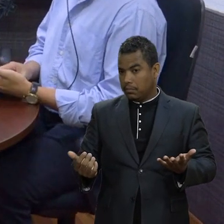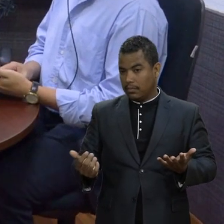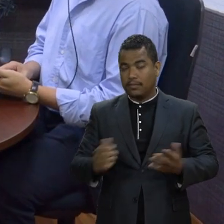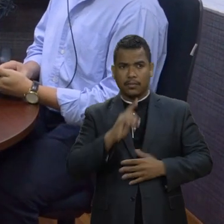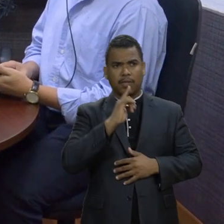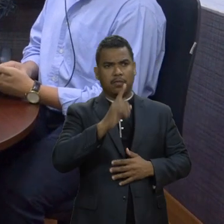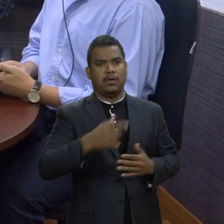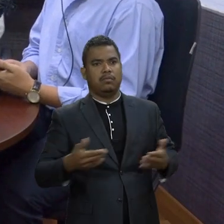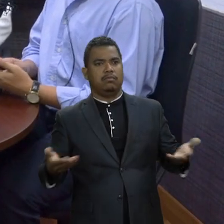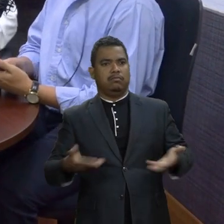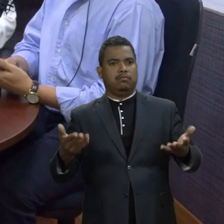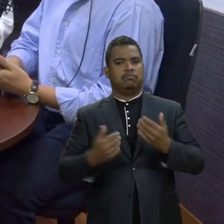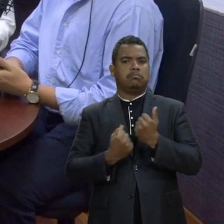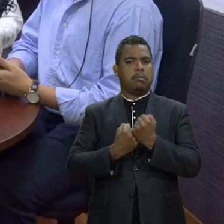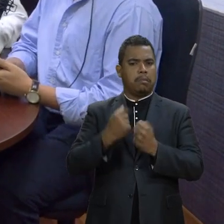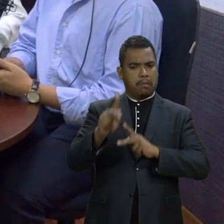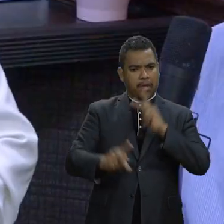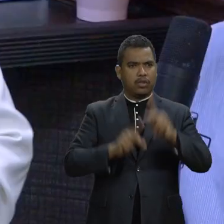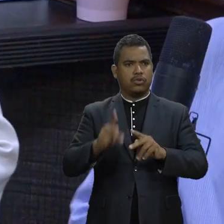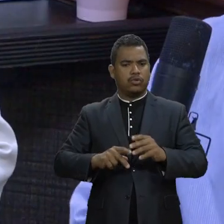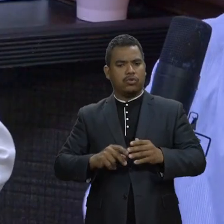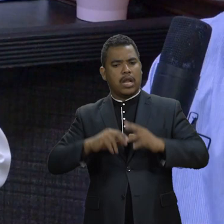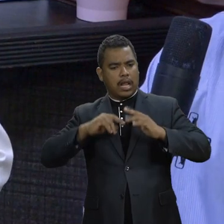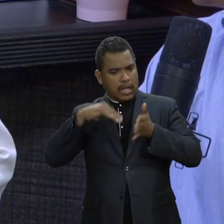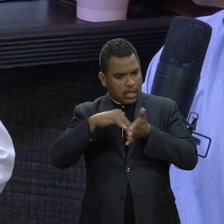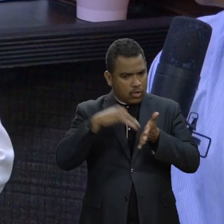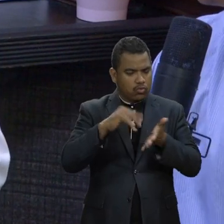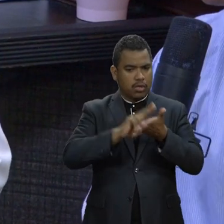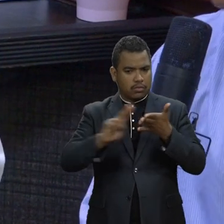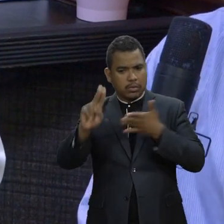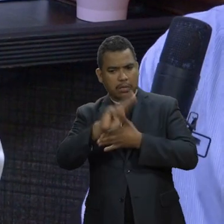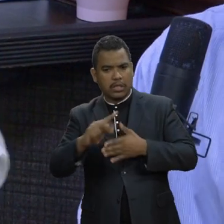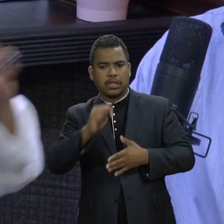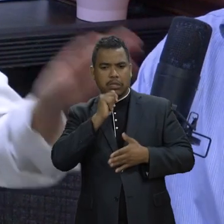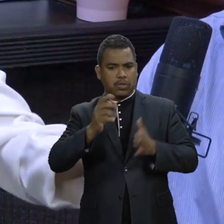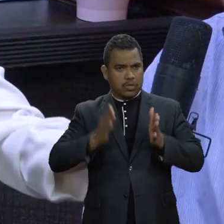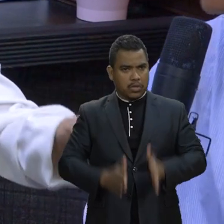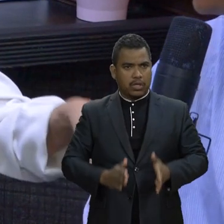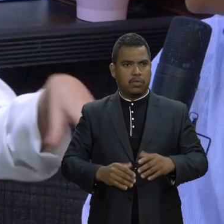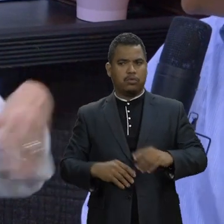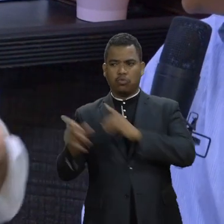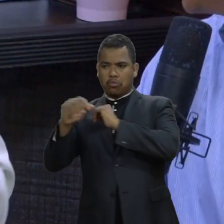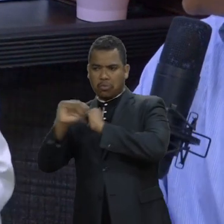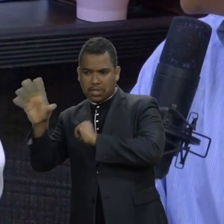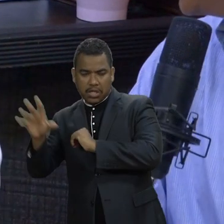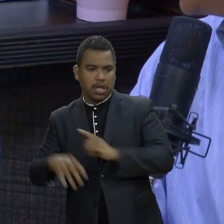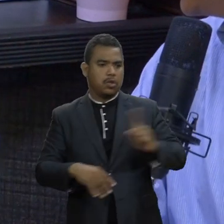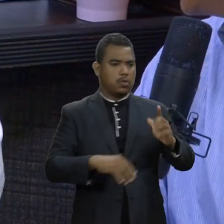que es muy agradable estar con personas que están estudiando esta carrera y tu publicidad, pero